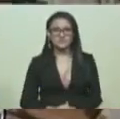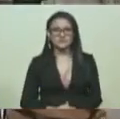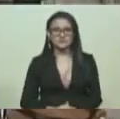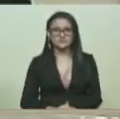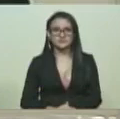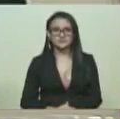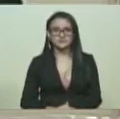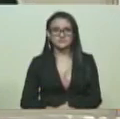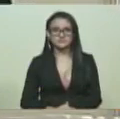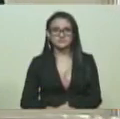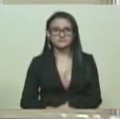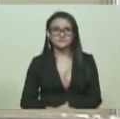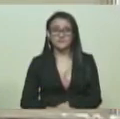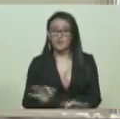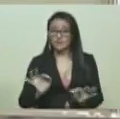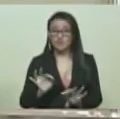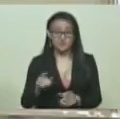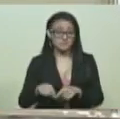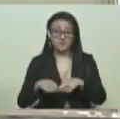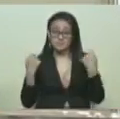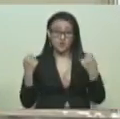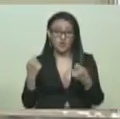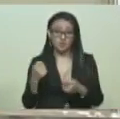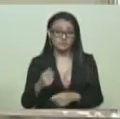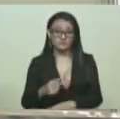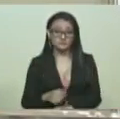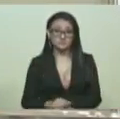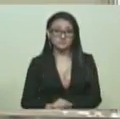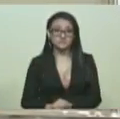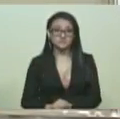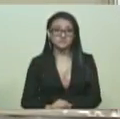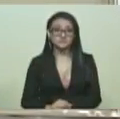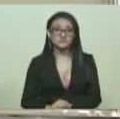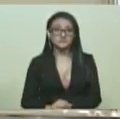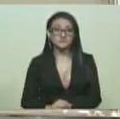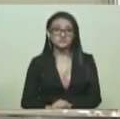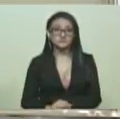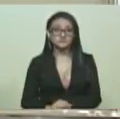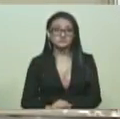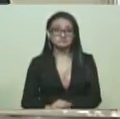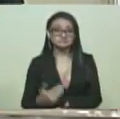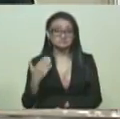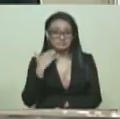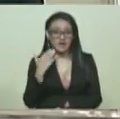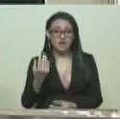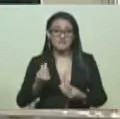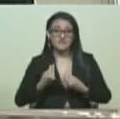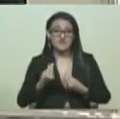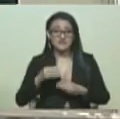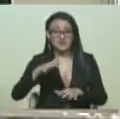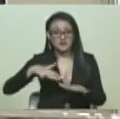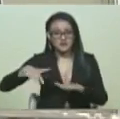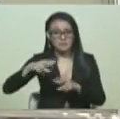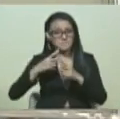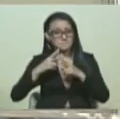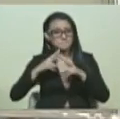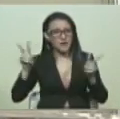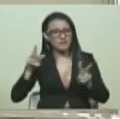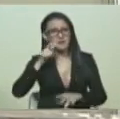también son métodos criminales, que afectan la vida nacional, la paz